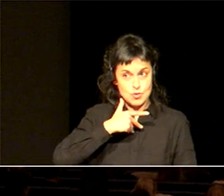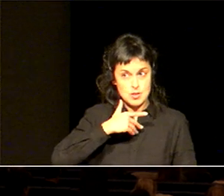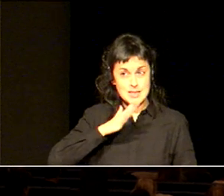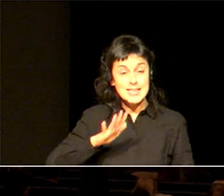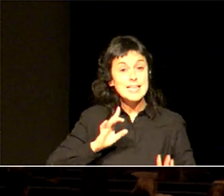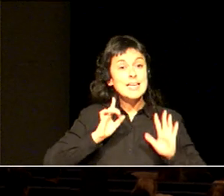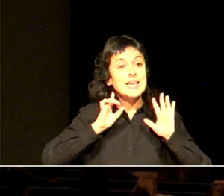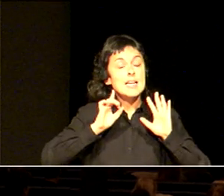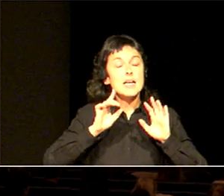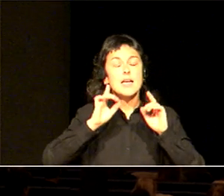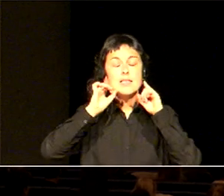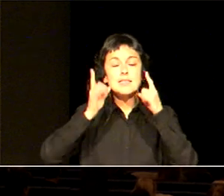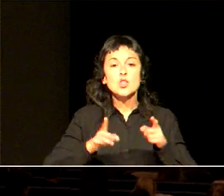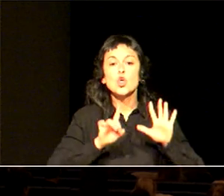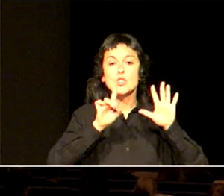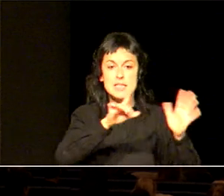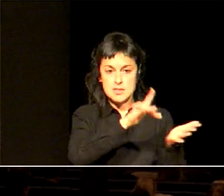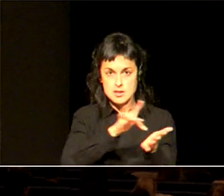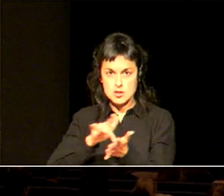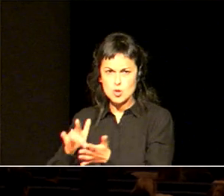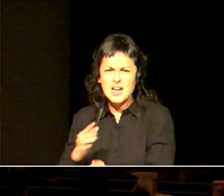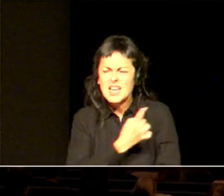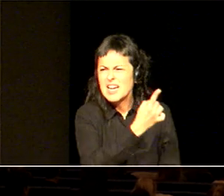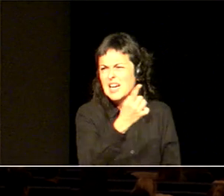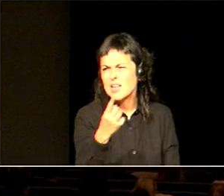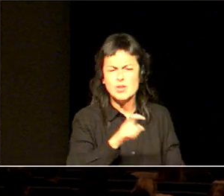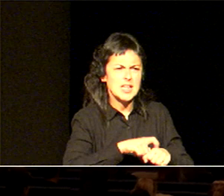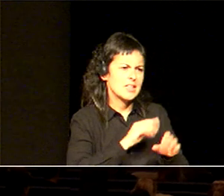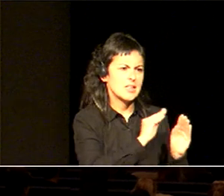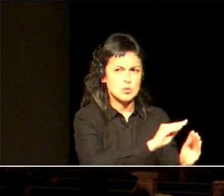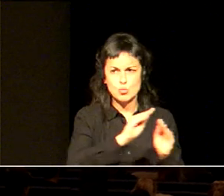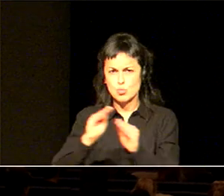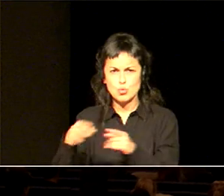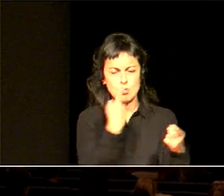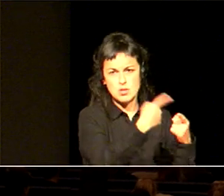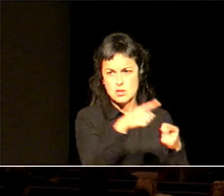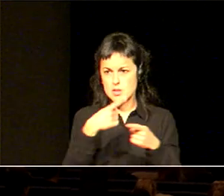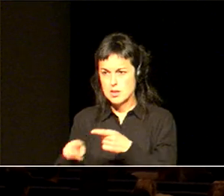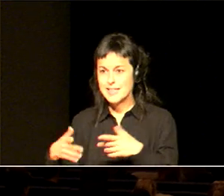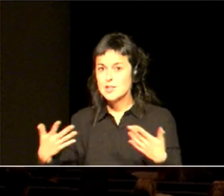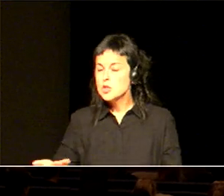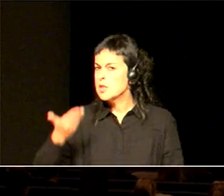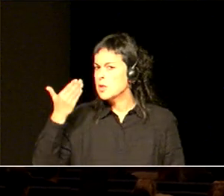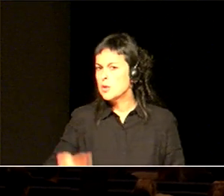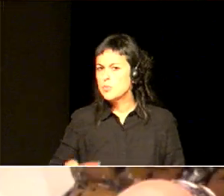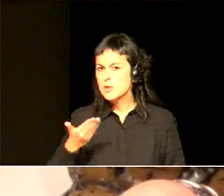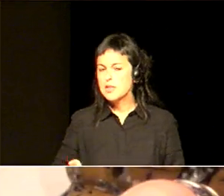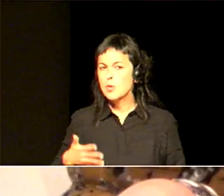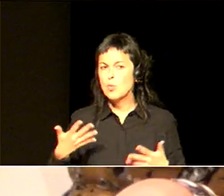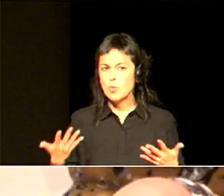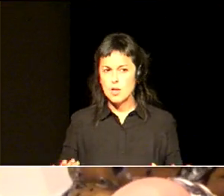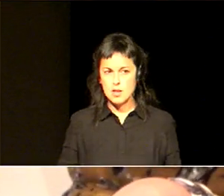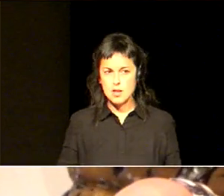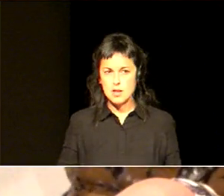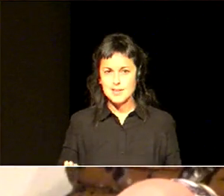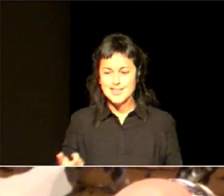y los 6 casos han sido totalmente diferentes. Cada caso tiene su idiosincrasia. Entonces, es importante que seamos inflexibles en que queremos